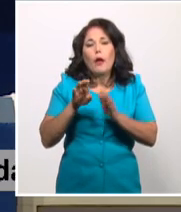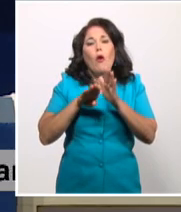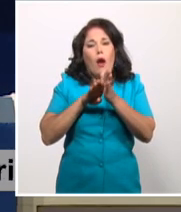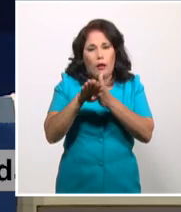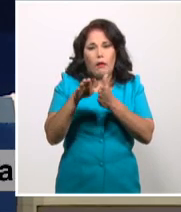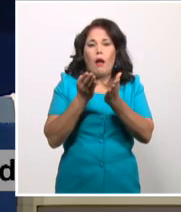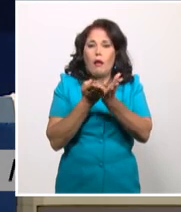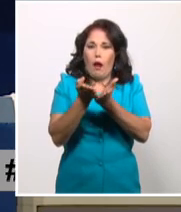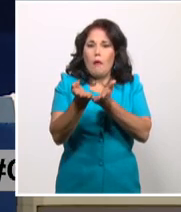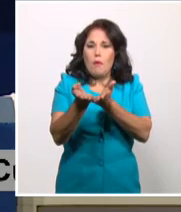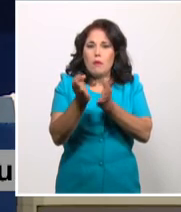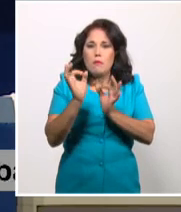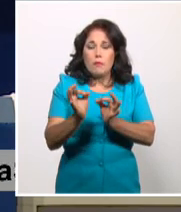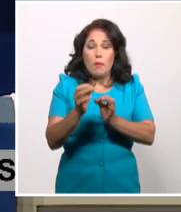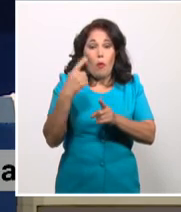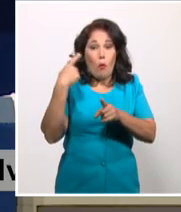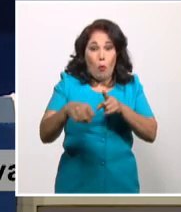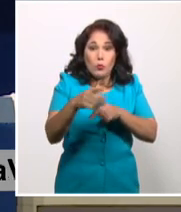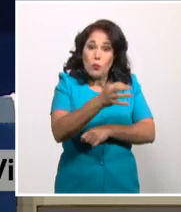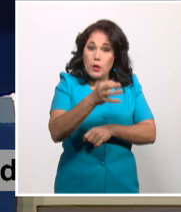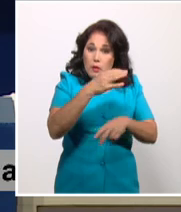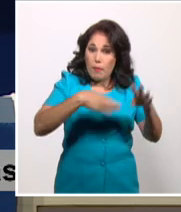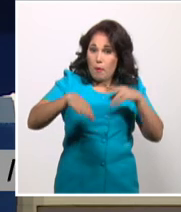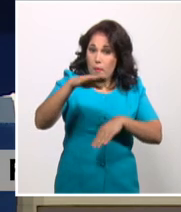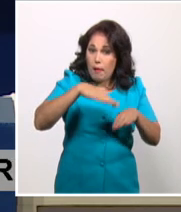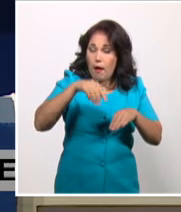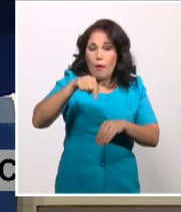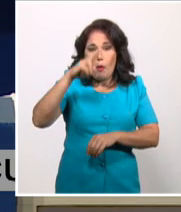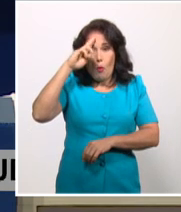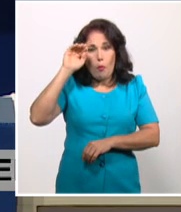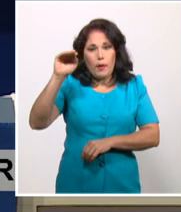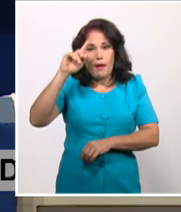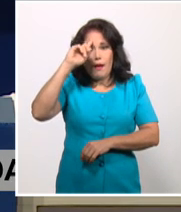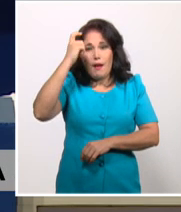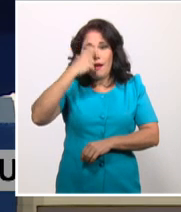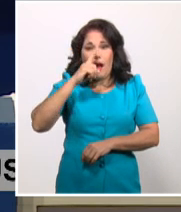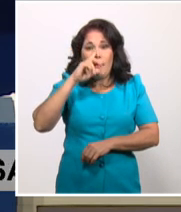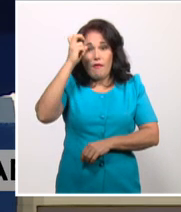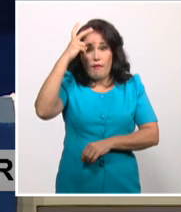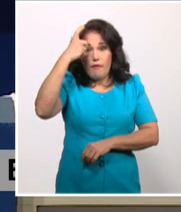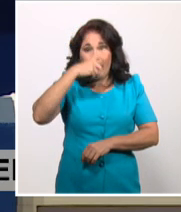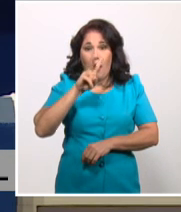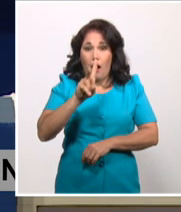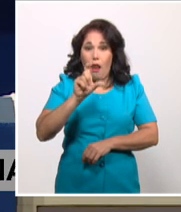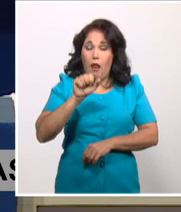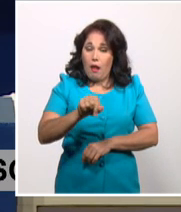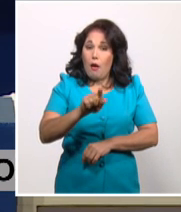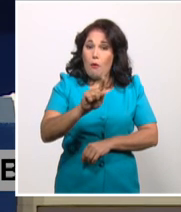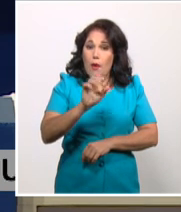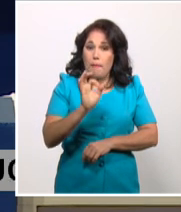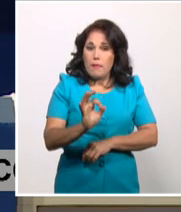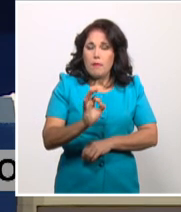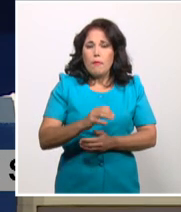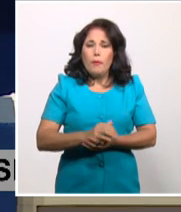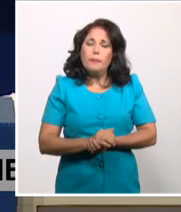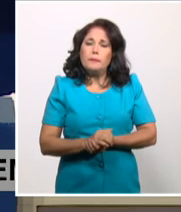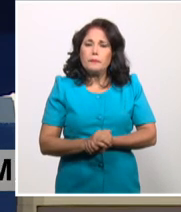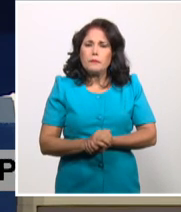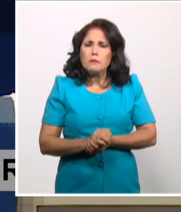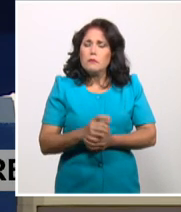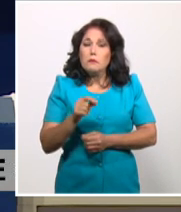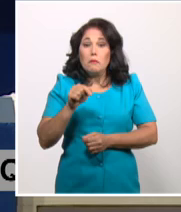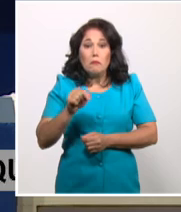años del municipio Playa, en La Habana, que está en el Hospital Naval, Hospital Dr. Luis Díaz Soto,